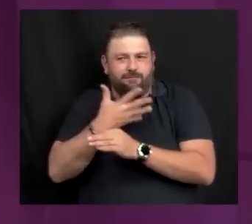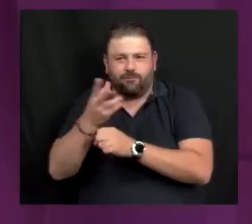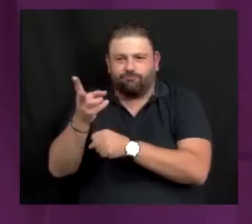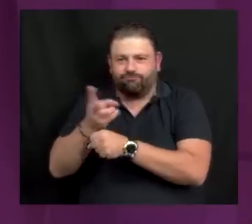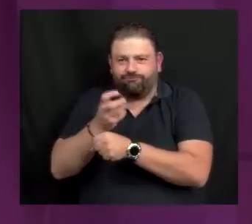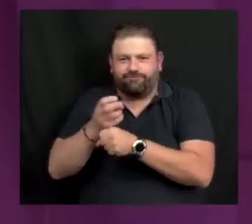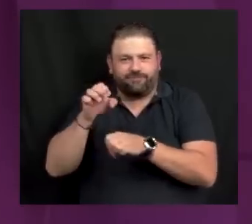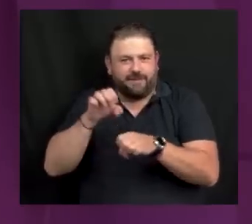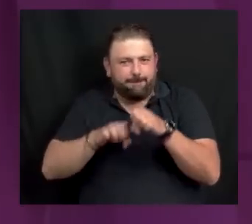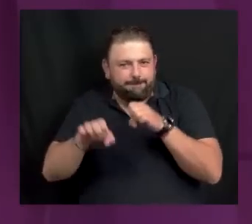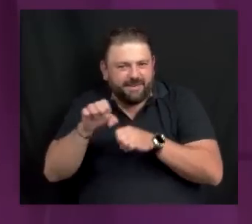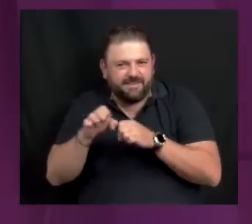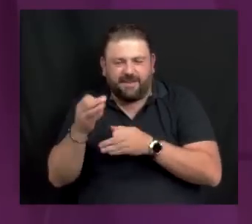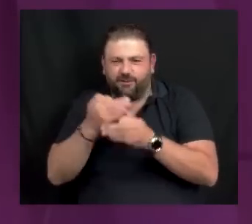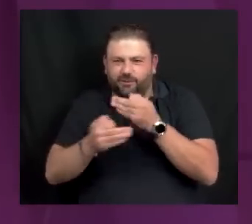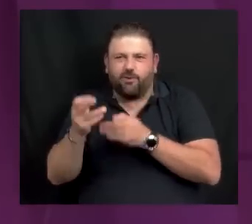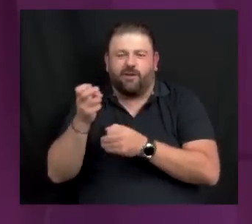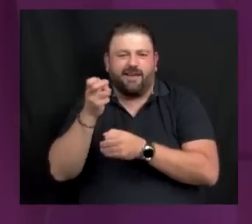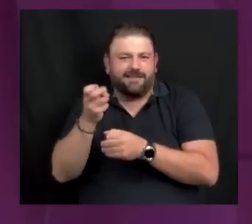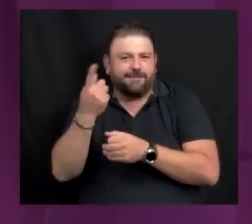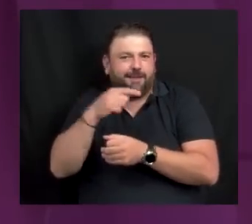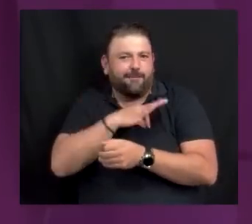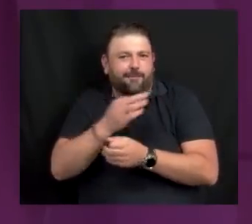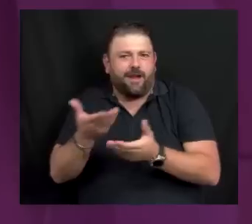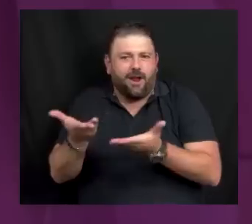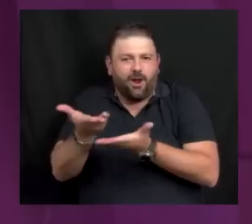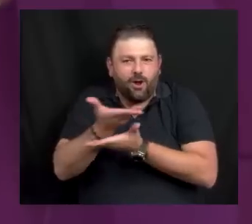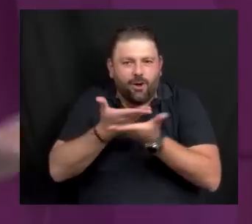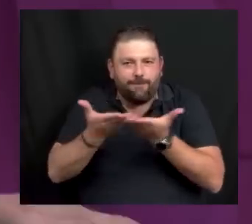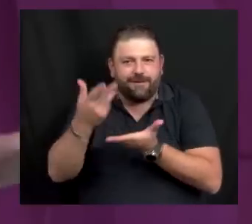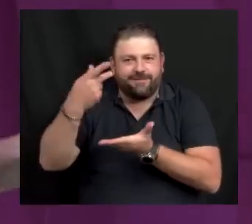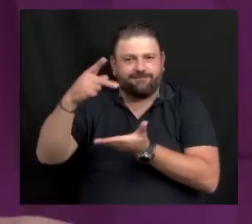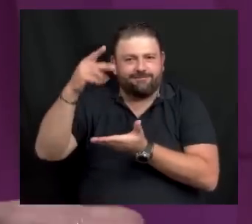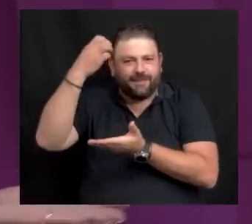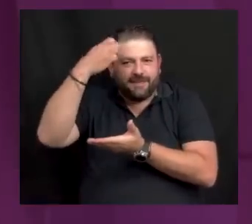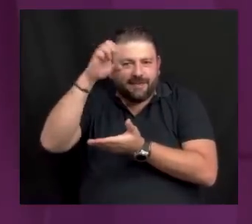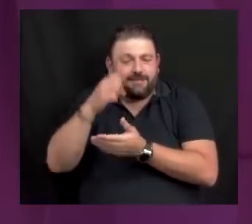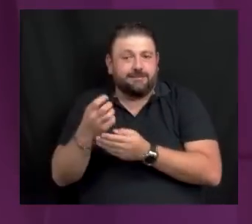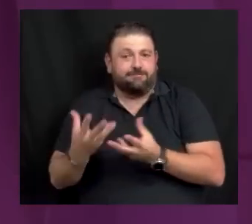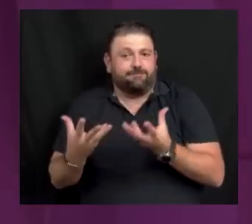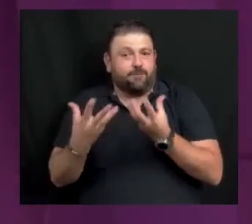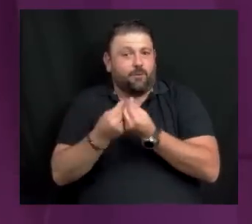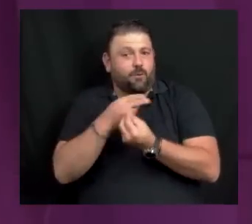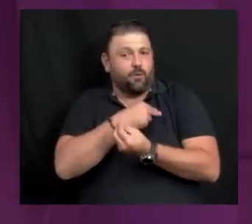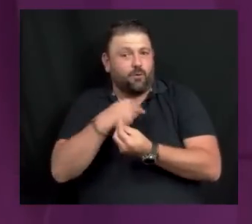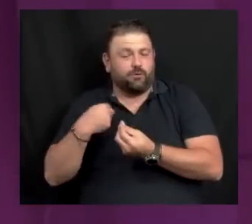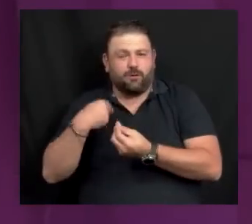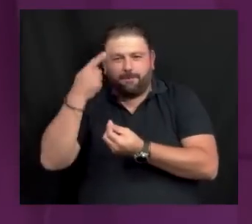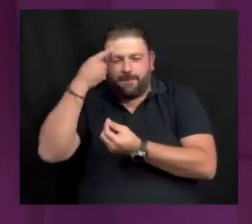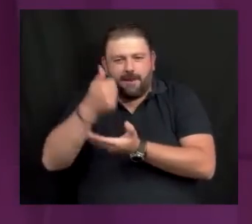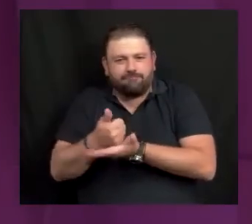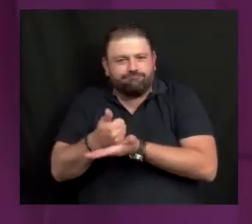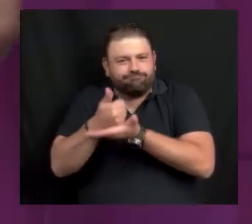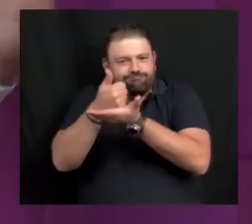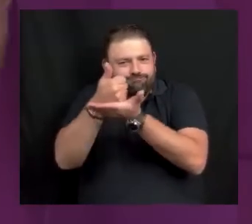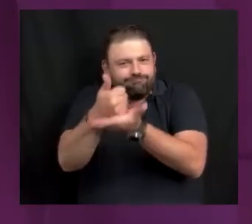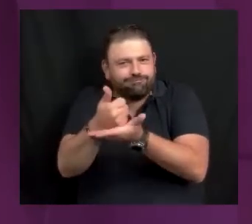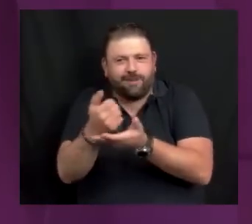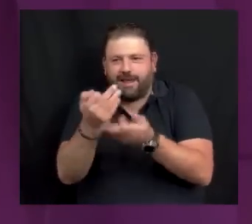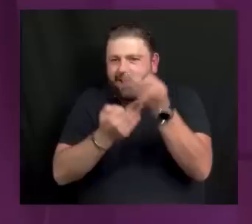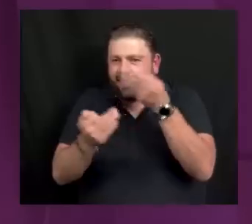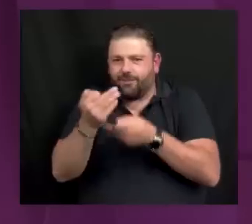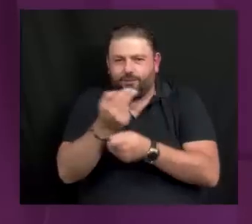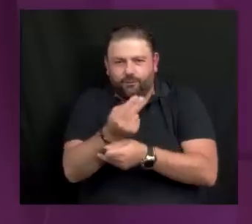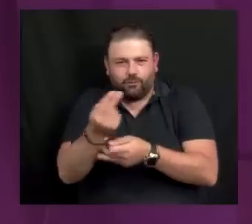con ánimos, con emoción, con ganas de compartir. Y bueno, los queríamos tener con nosotros para que les ayuden a ustedes, que